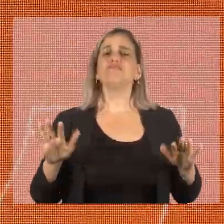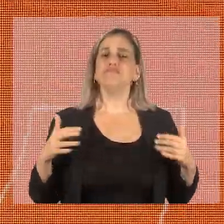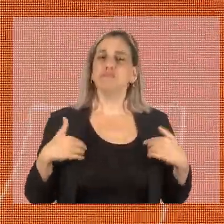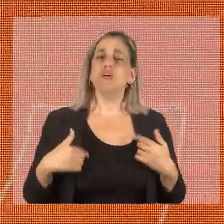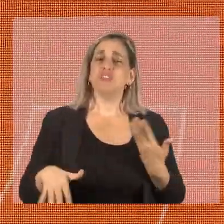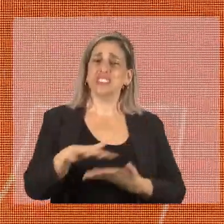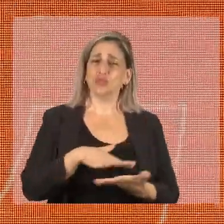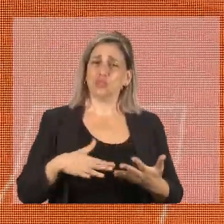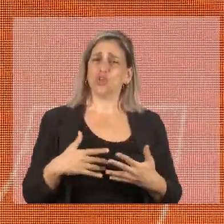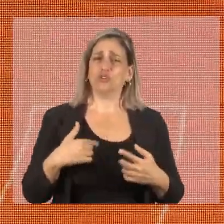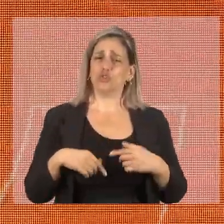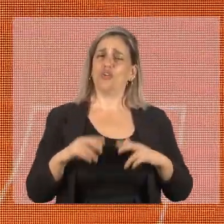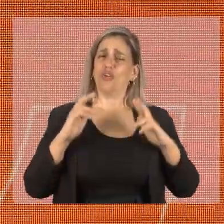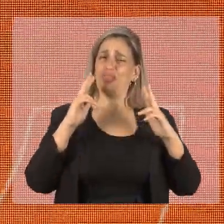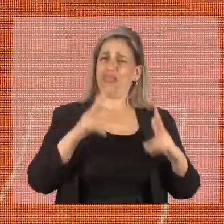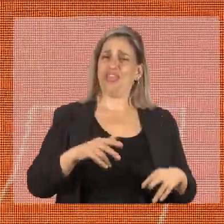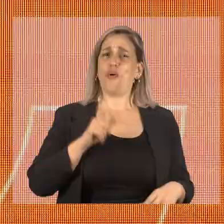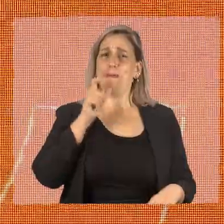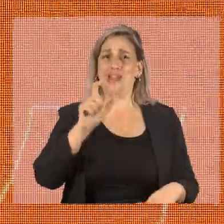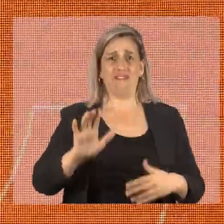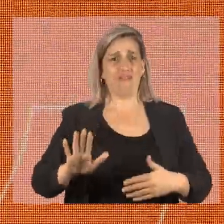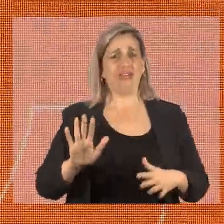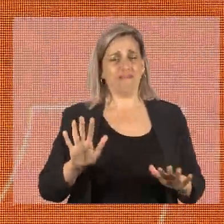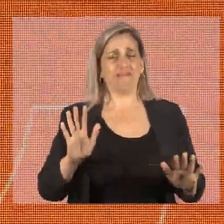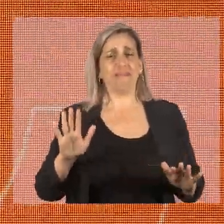soy esclavo de mis palabras.